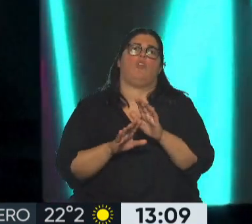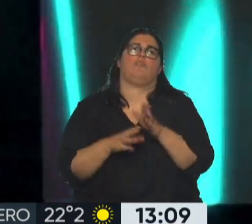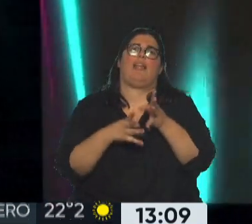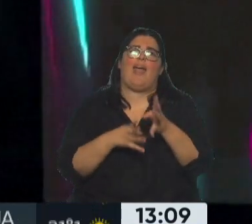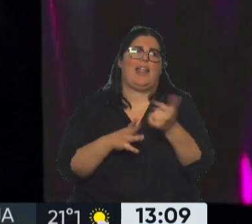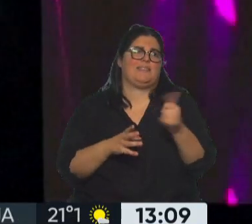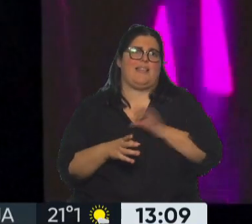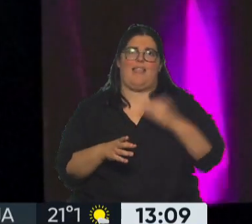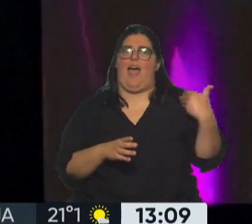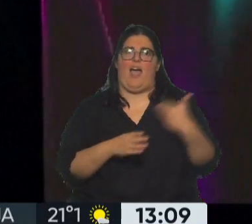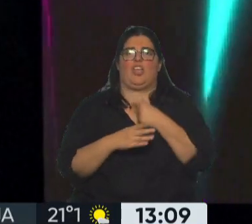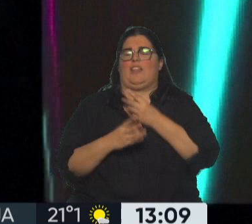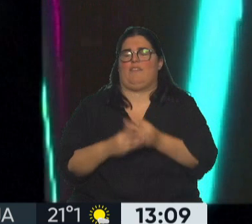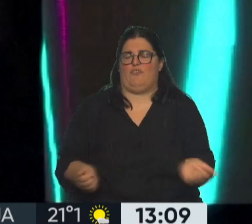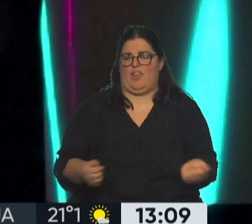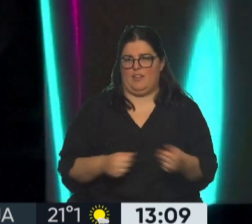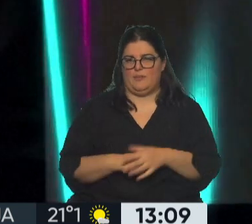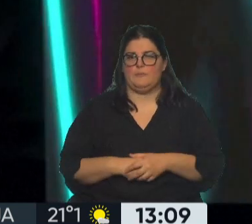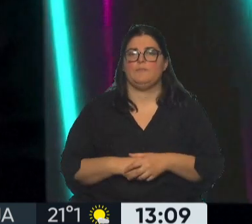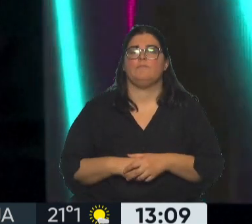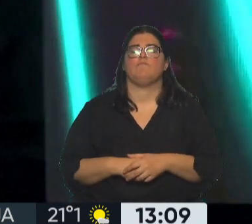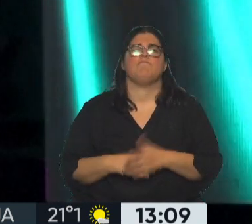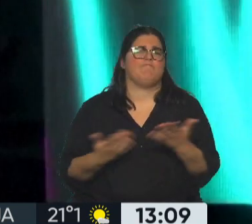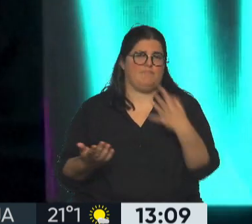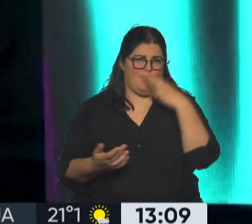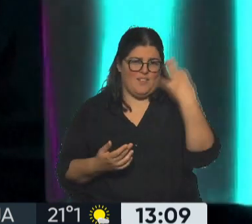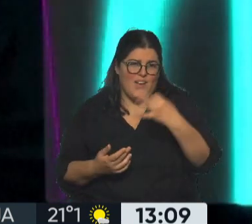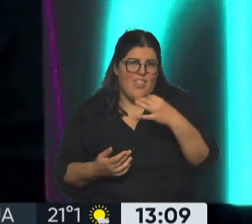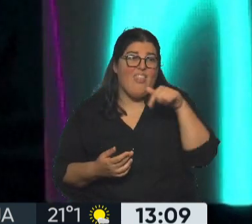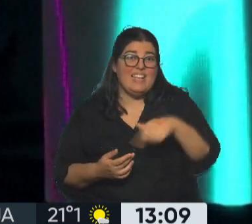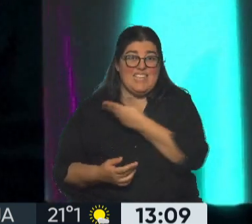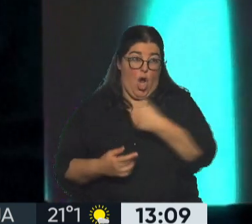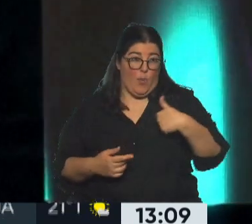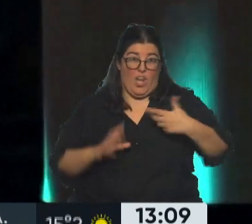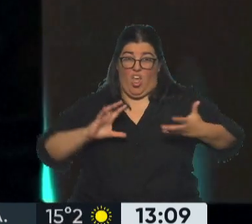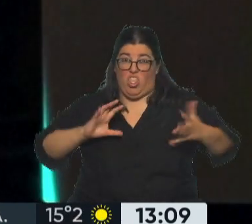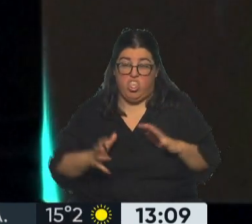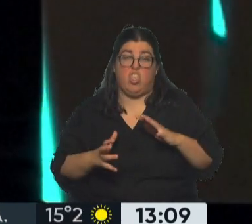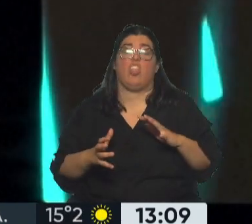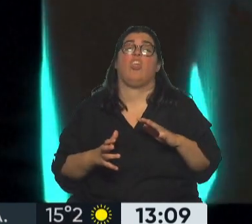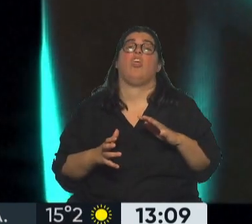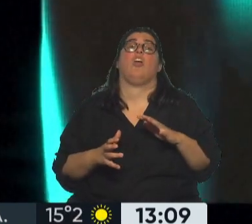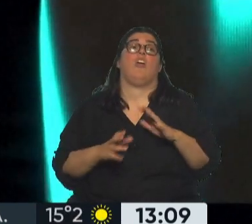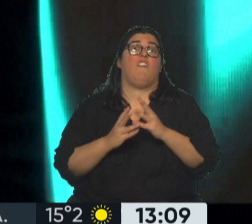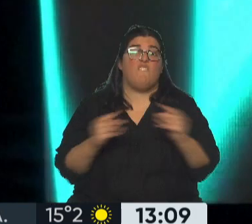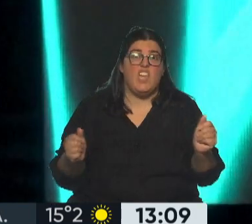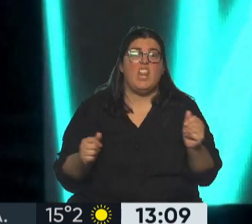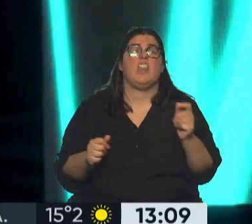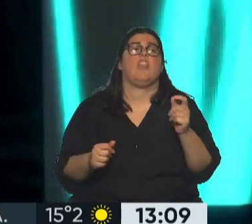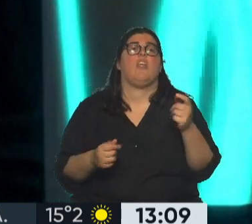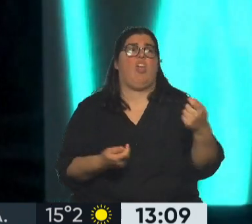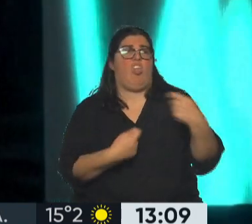No hay nadie que puede terminar con este gobierno que no sea el pueblo mismo.